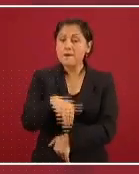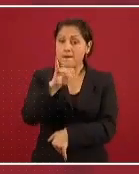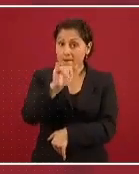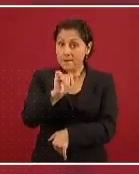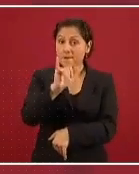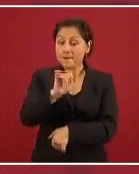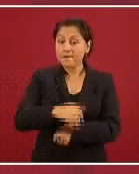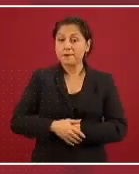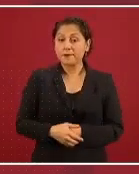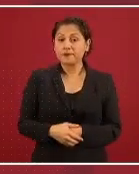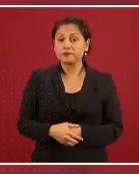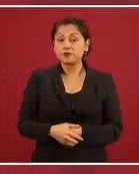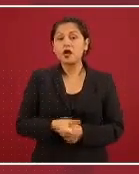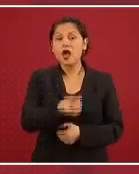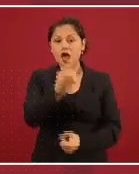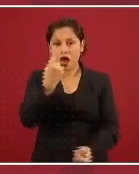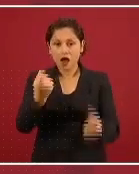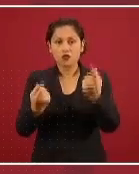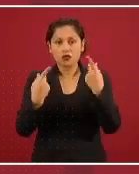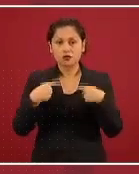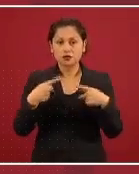muchos con sacrificio,